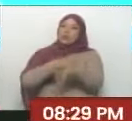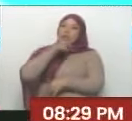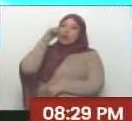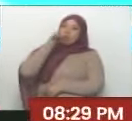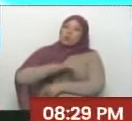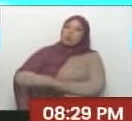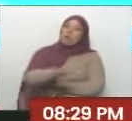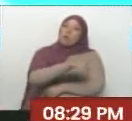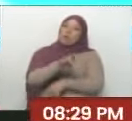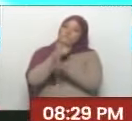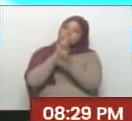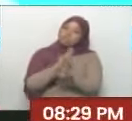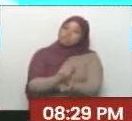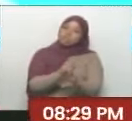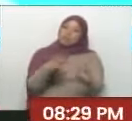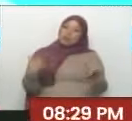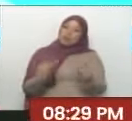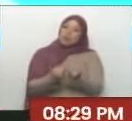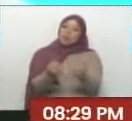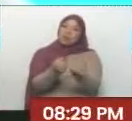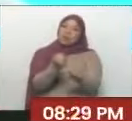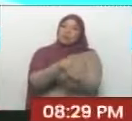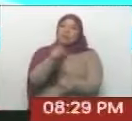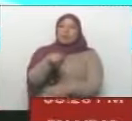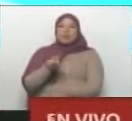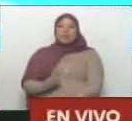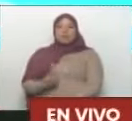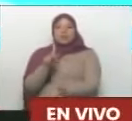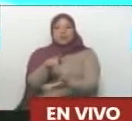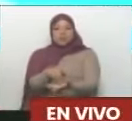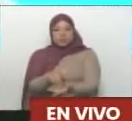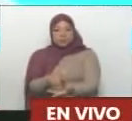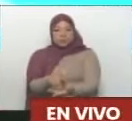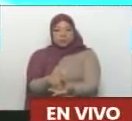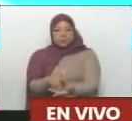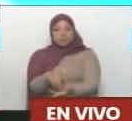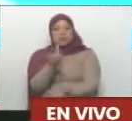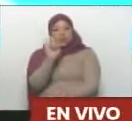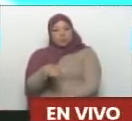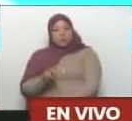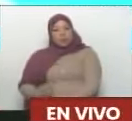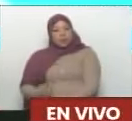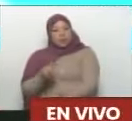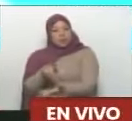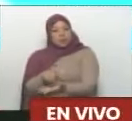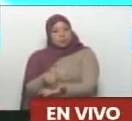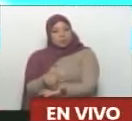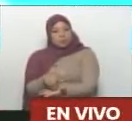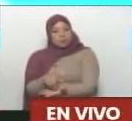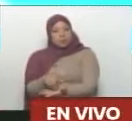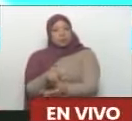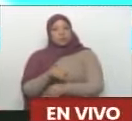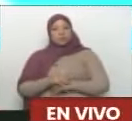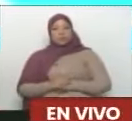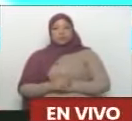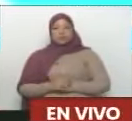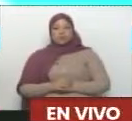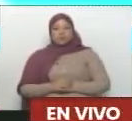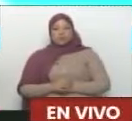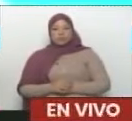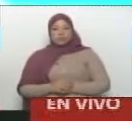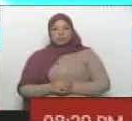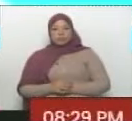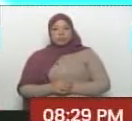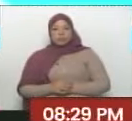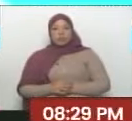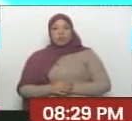pueblo no solamente es acompañar, sino participar, Ernesto, es participar. Estos días han sido de